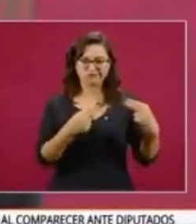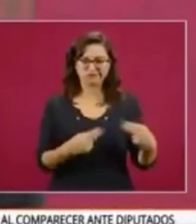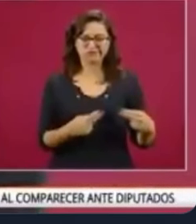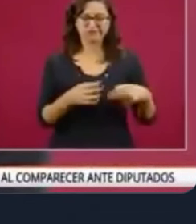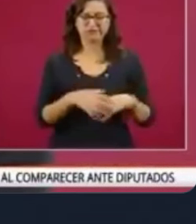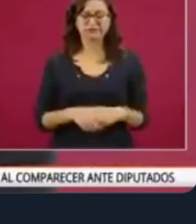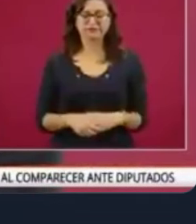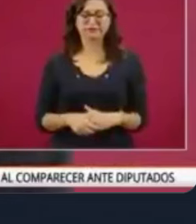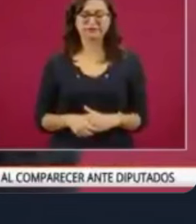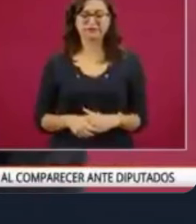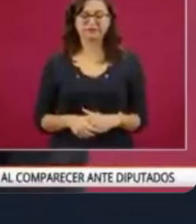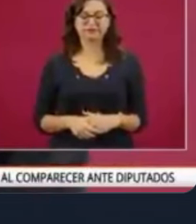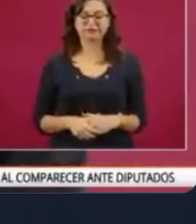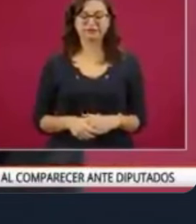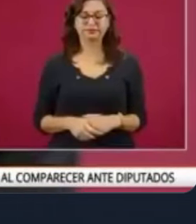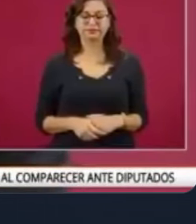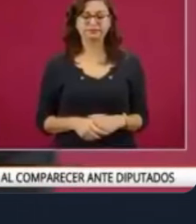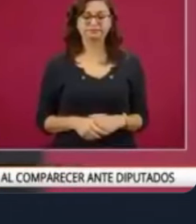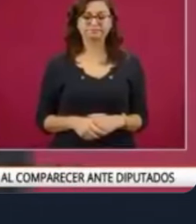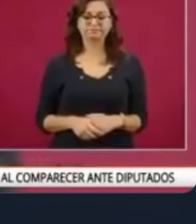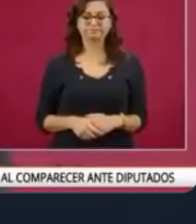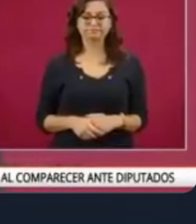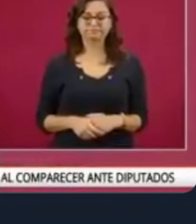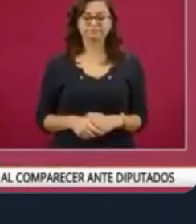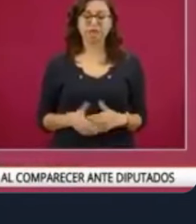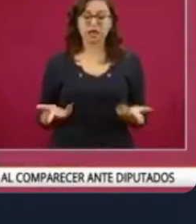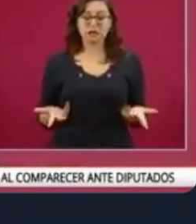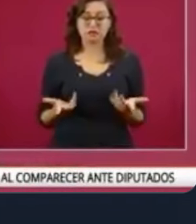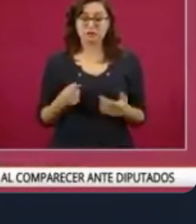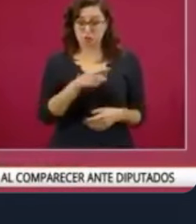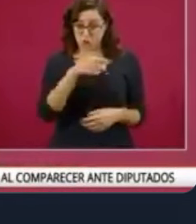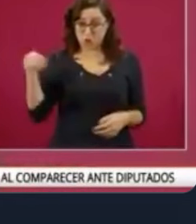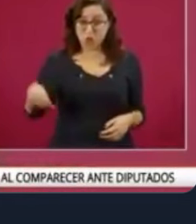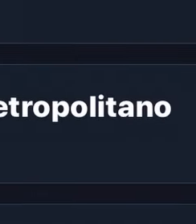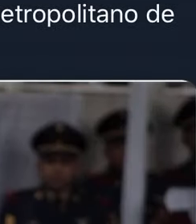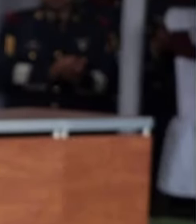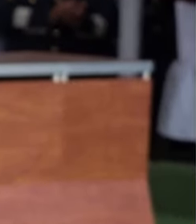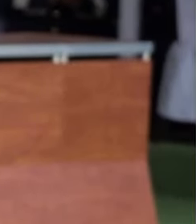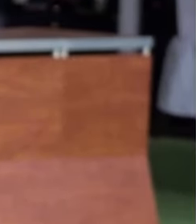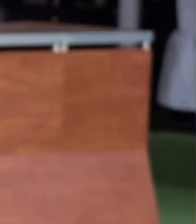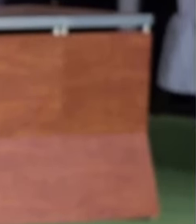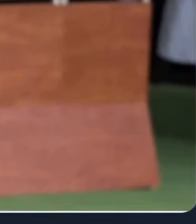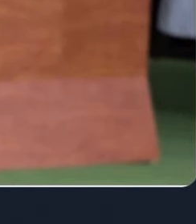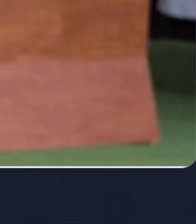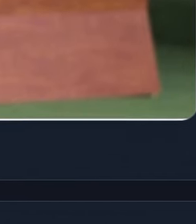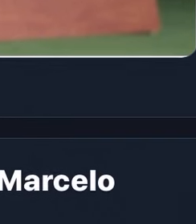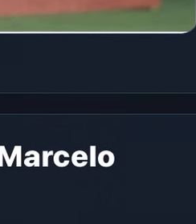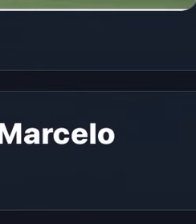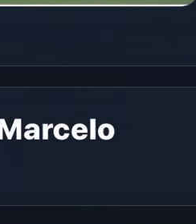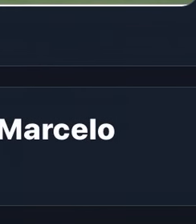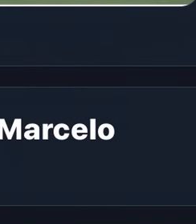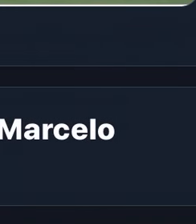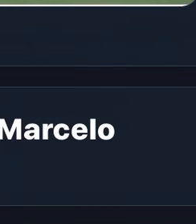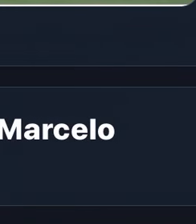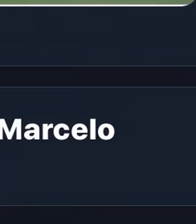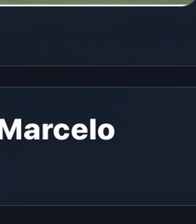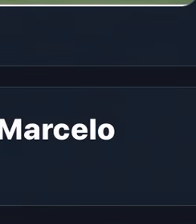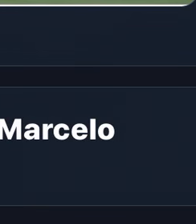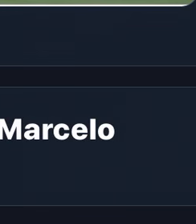declaraciones fíjense es lo que dijo el presidente y no es el hecho de la detención del general secreta del genial ex secretario en si